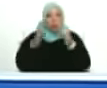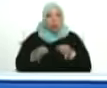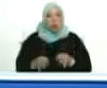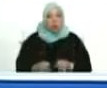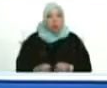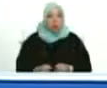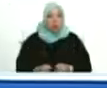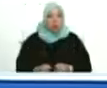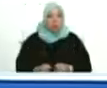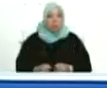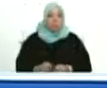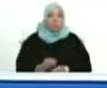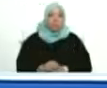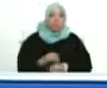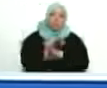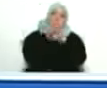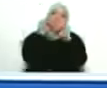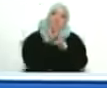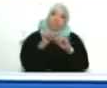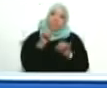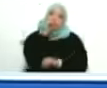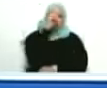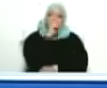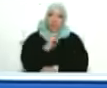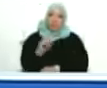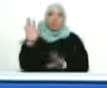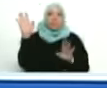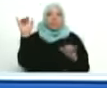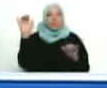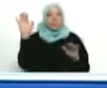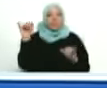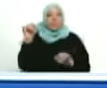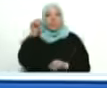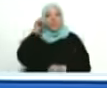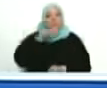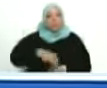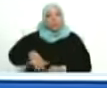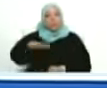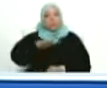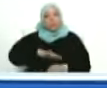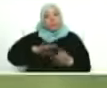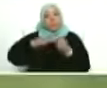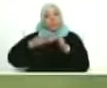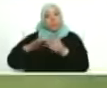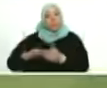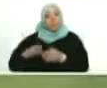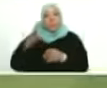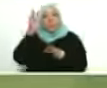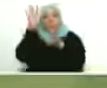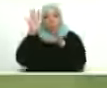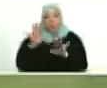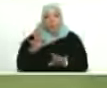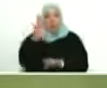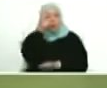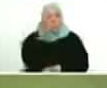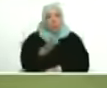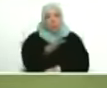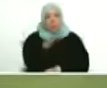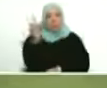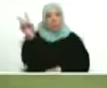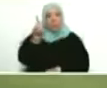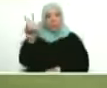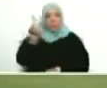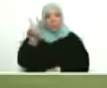Victoria segura. ¡Feliz año para todas las familias venezolanas, para todas las comunas! ¡Que Dios bendiga nuestra patria Venezuela!